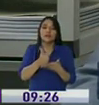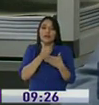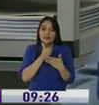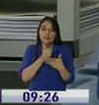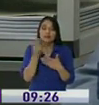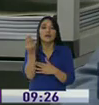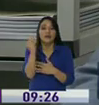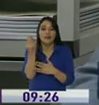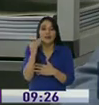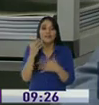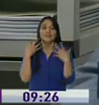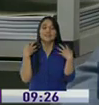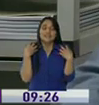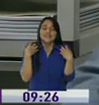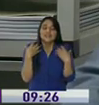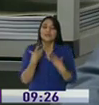chicos